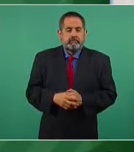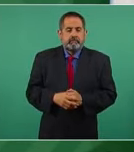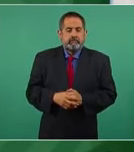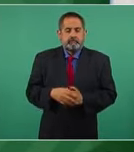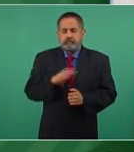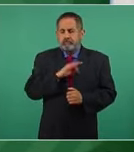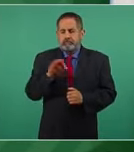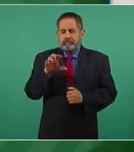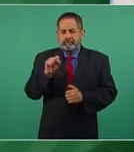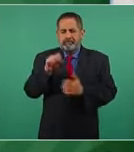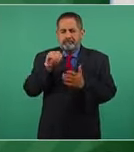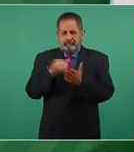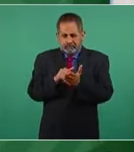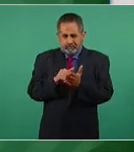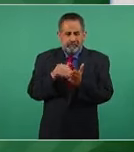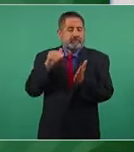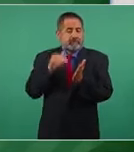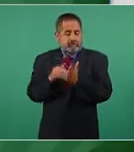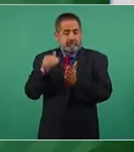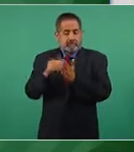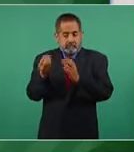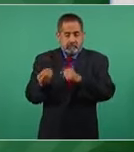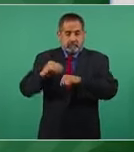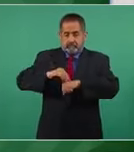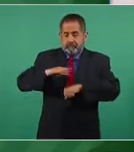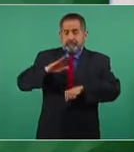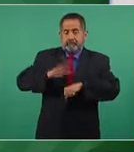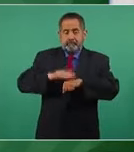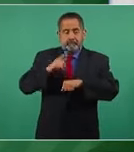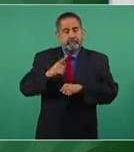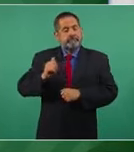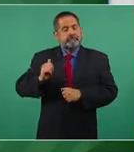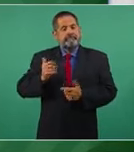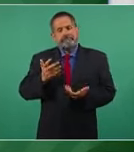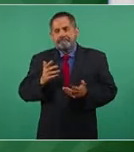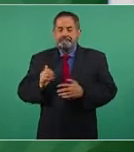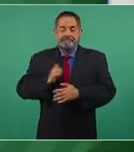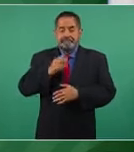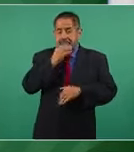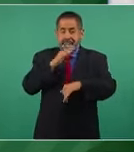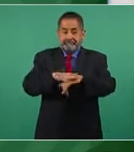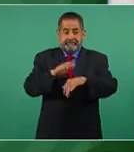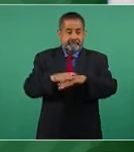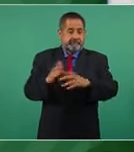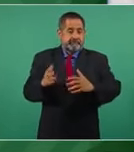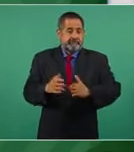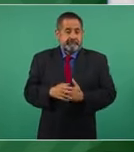como 60 mil millones más. Aquí aprovecho para